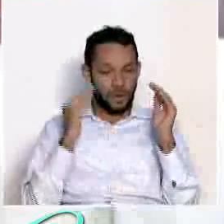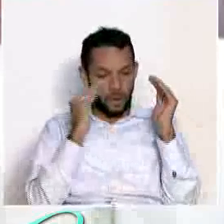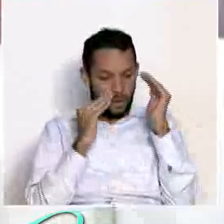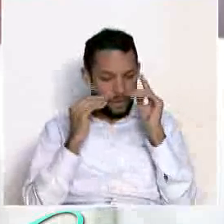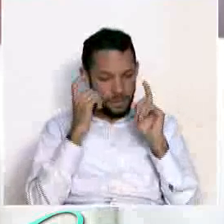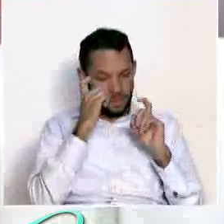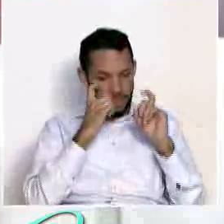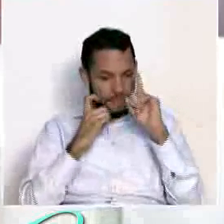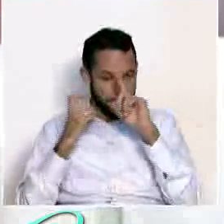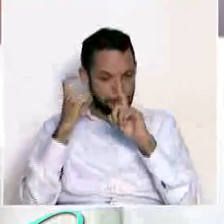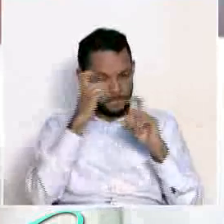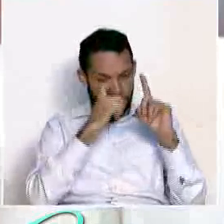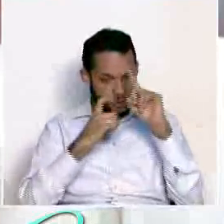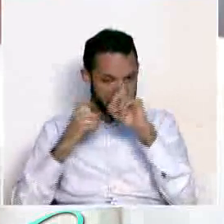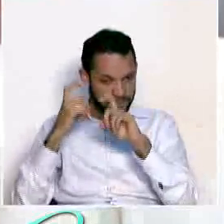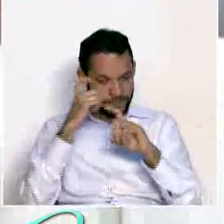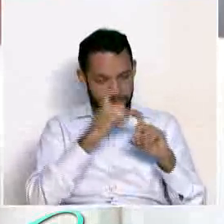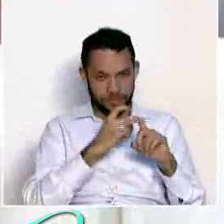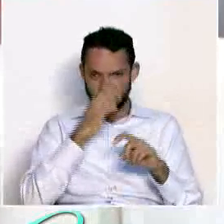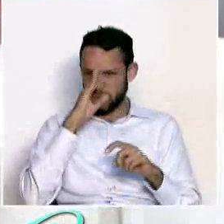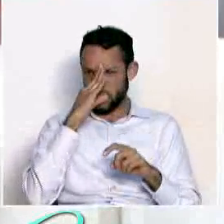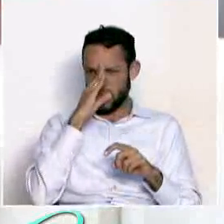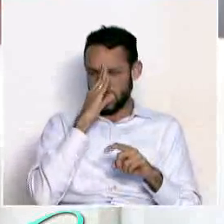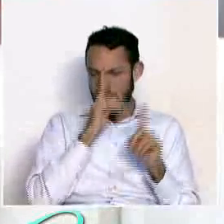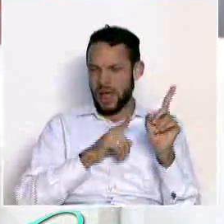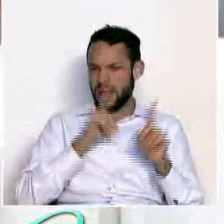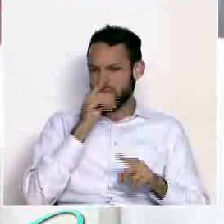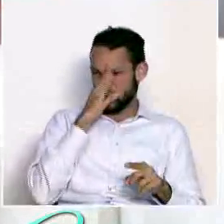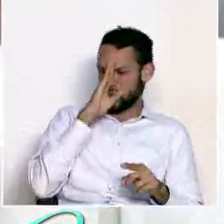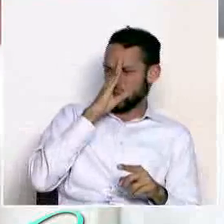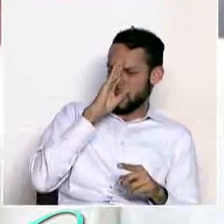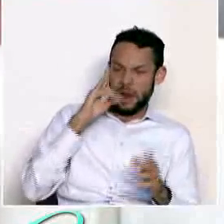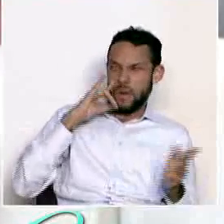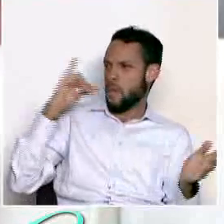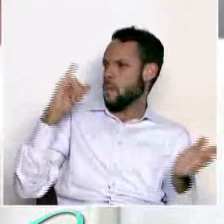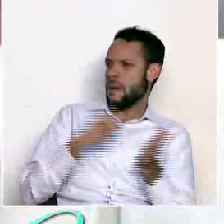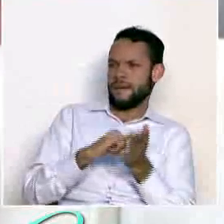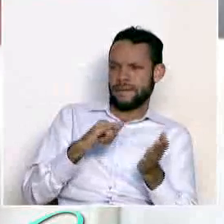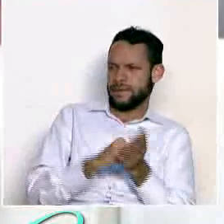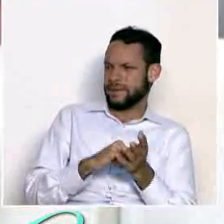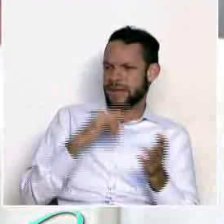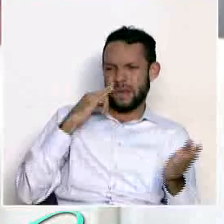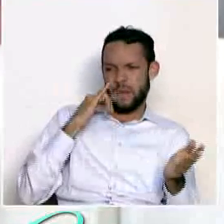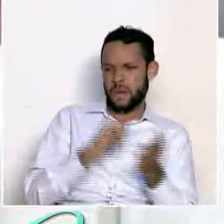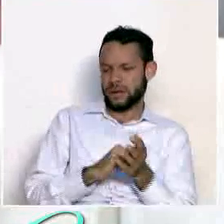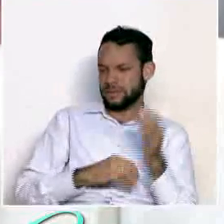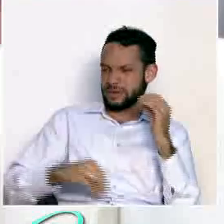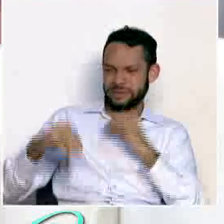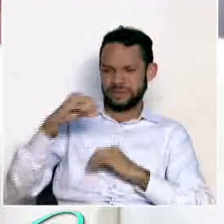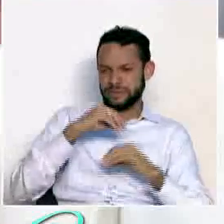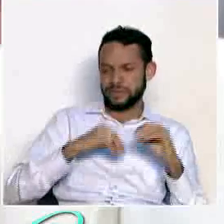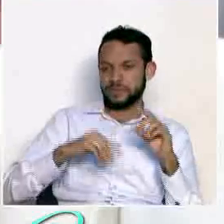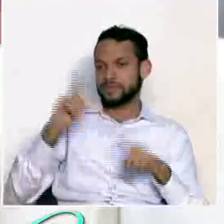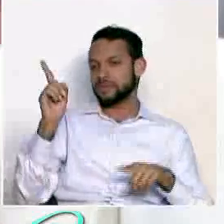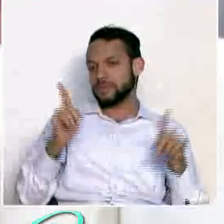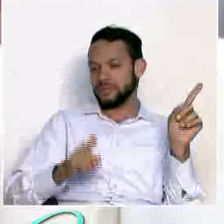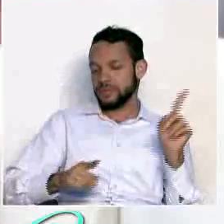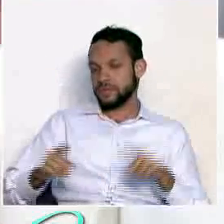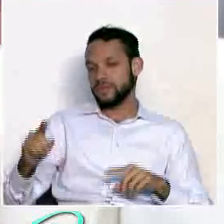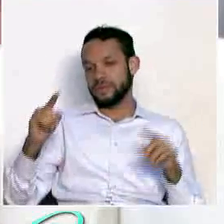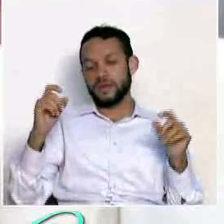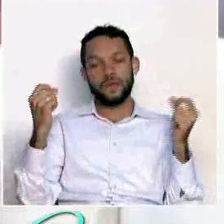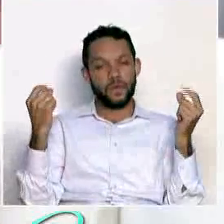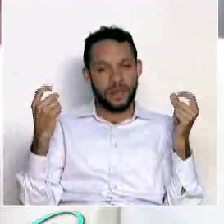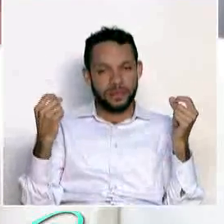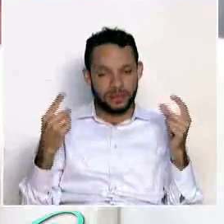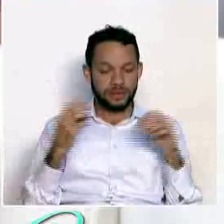concentrado y no ser escéptico, porque muchas veces cometemos este error de a terapias que muchas veces desconocemos